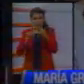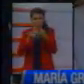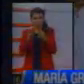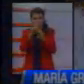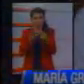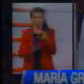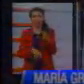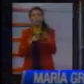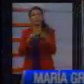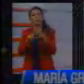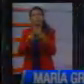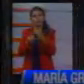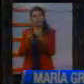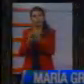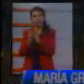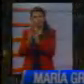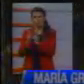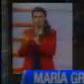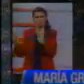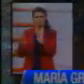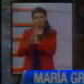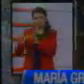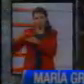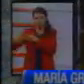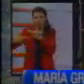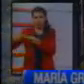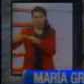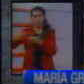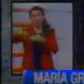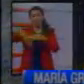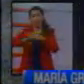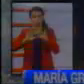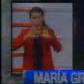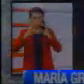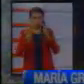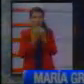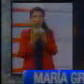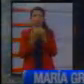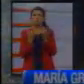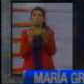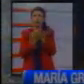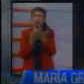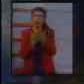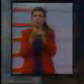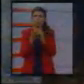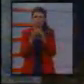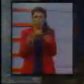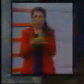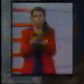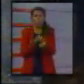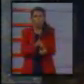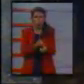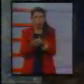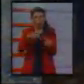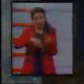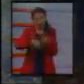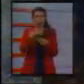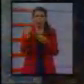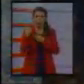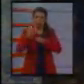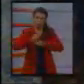reformas al impuesto a la herencia serán tramitadas al interior de la Comisión de Régimen Económico como económico urgente. Para